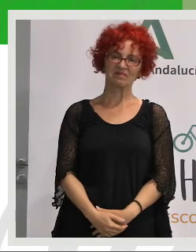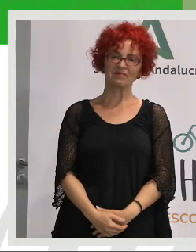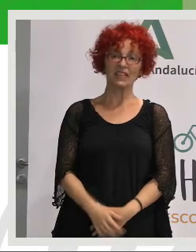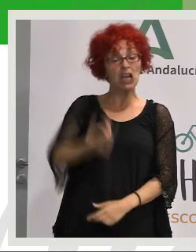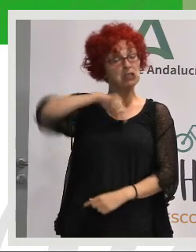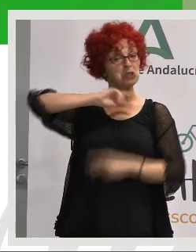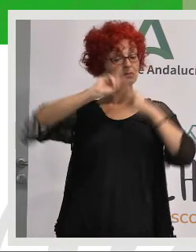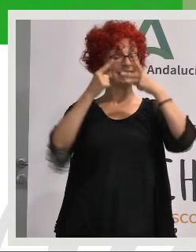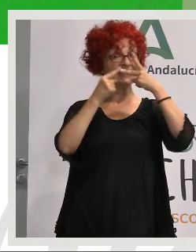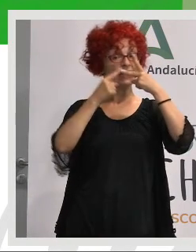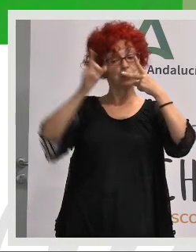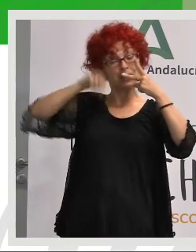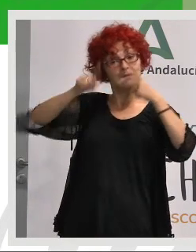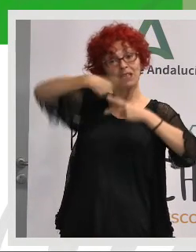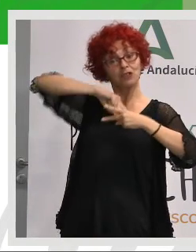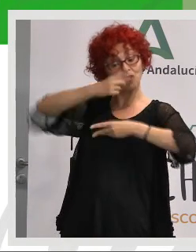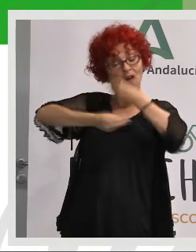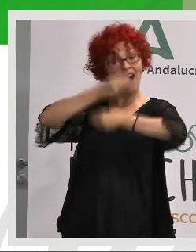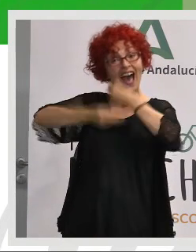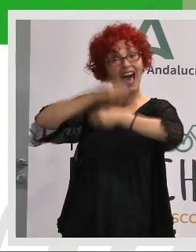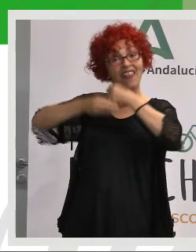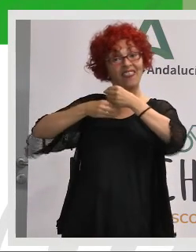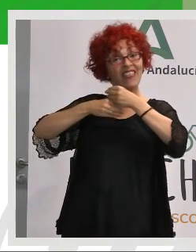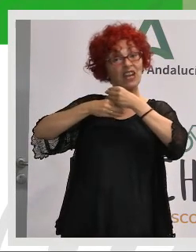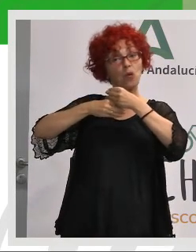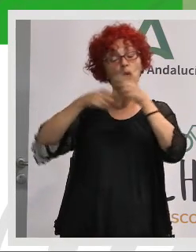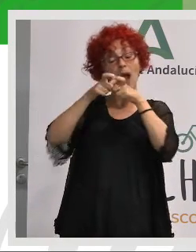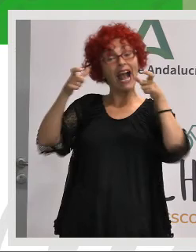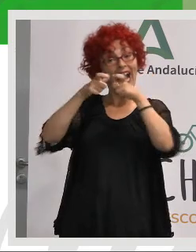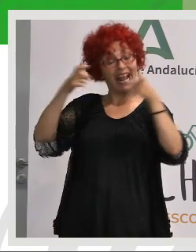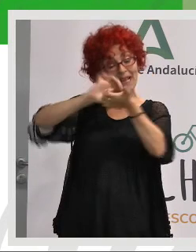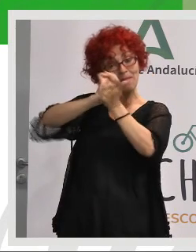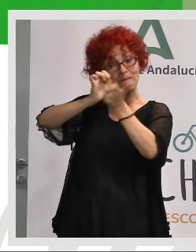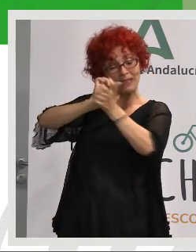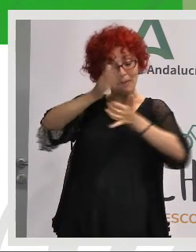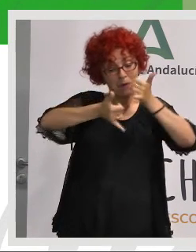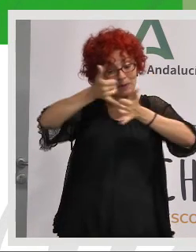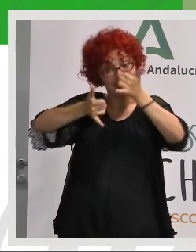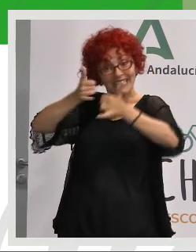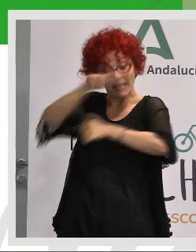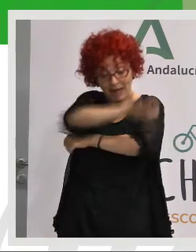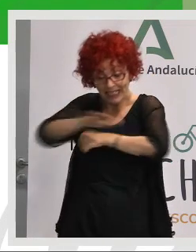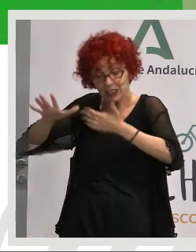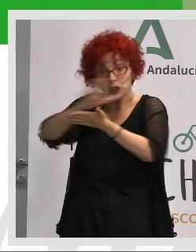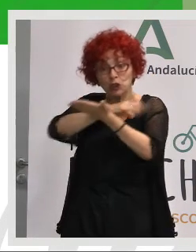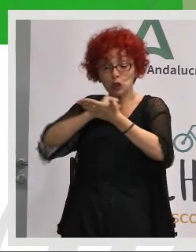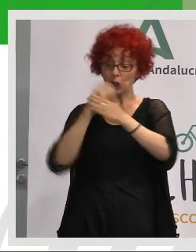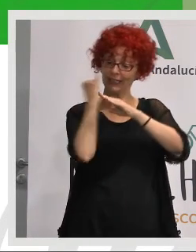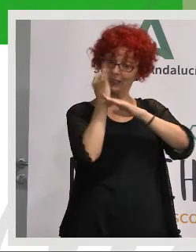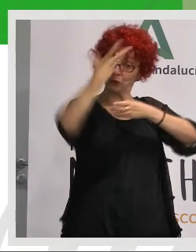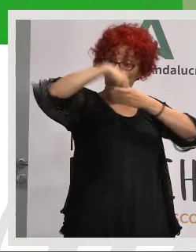En segundo lugar, hemos creado un carnet de préstamo de bicicleta para que los niños puedan coger la bicicleta del